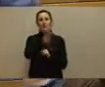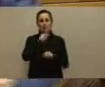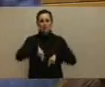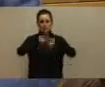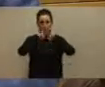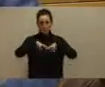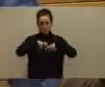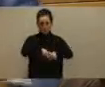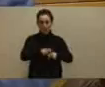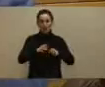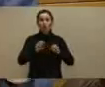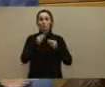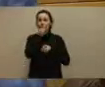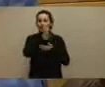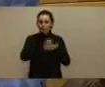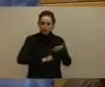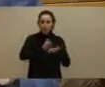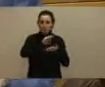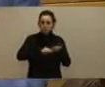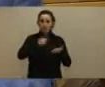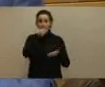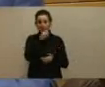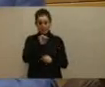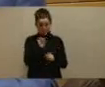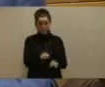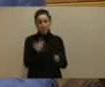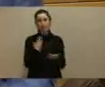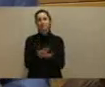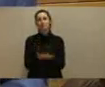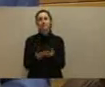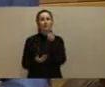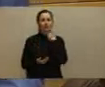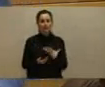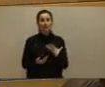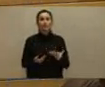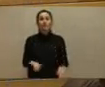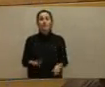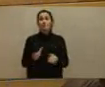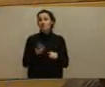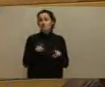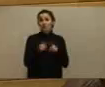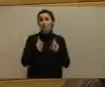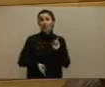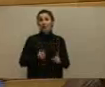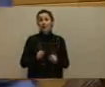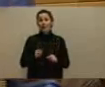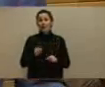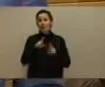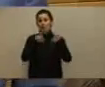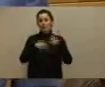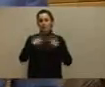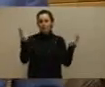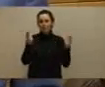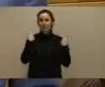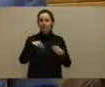contrastar, haber informes, perfecto. Ahí, mire, eso es una argumentación. Ahora, cuando el gerente de una empresa pública, la justificación que antes de los